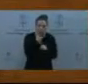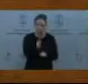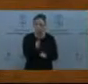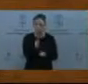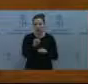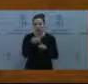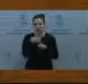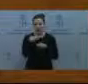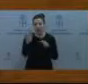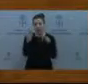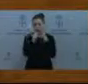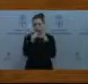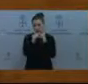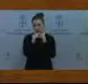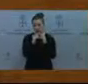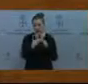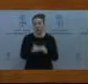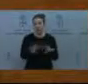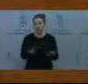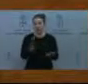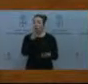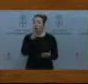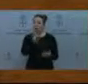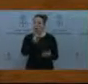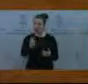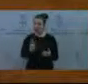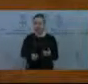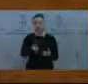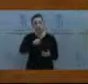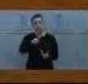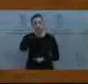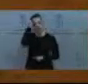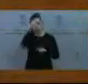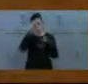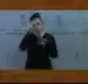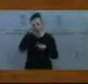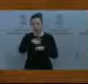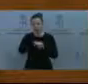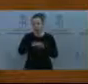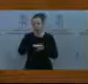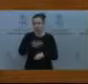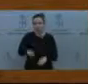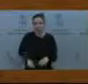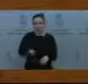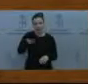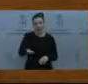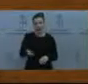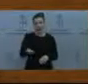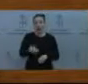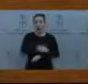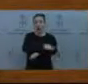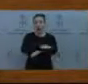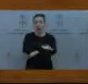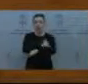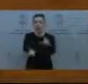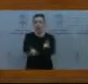esas razones, a nosotros nos parecía fundamental que el Gobierno priorizase en